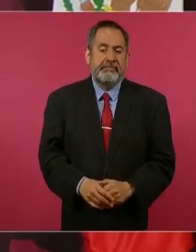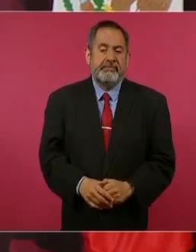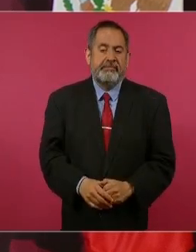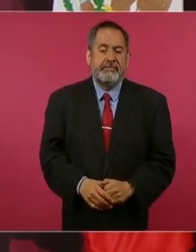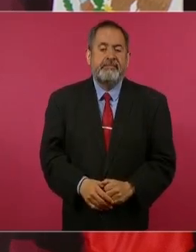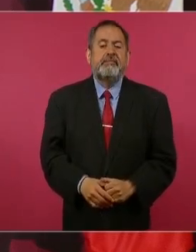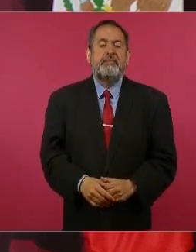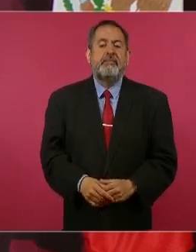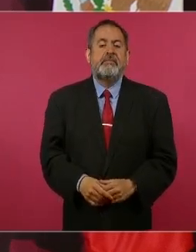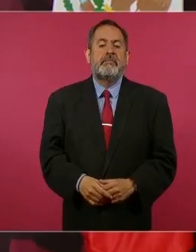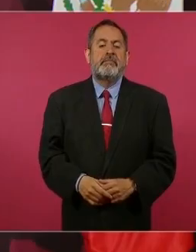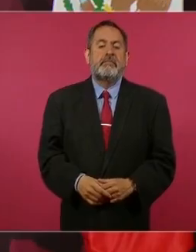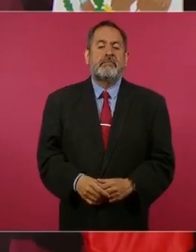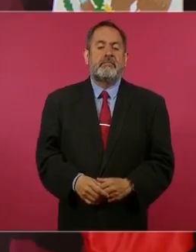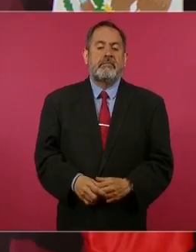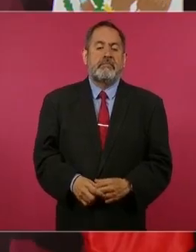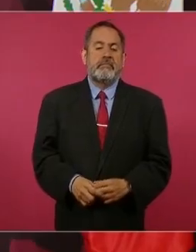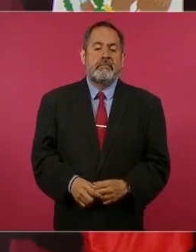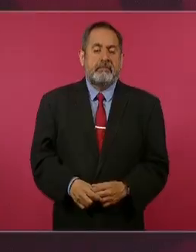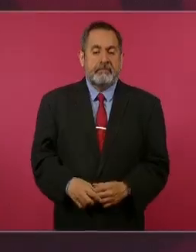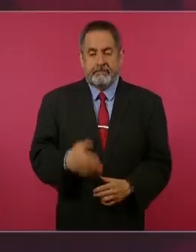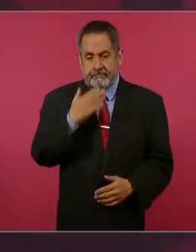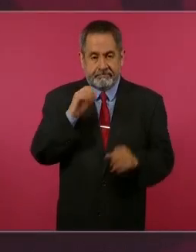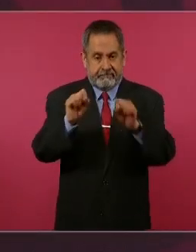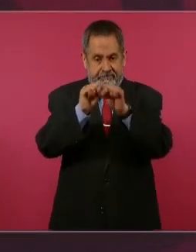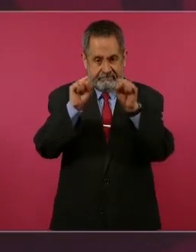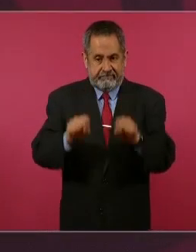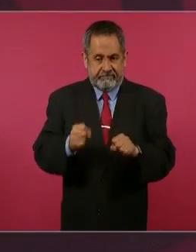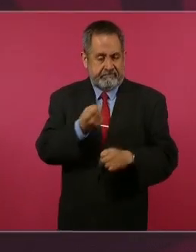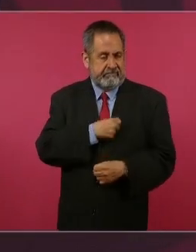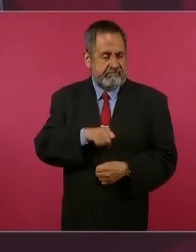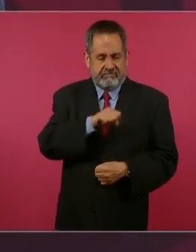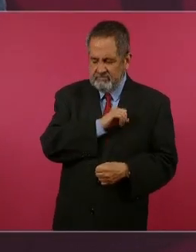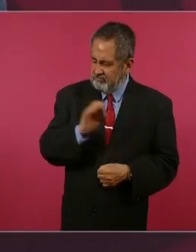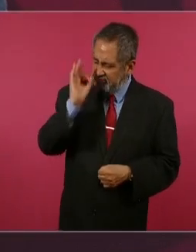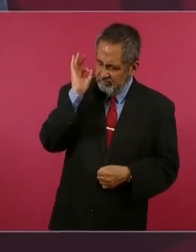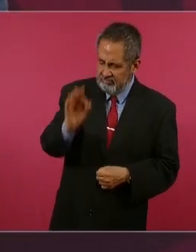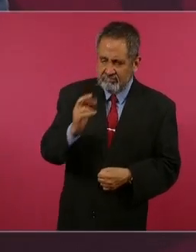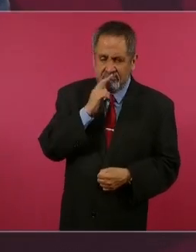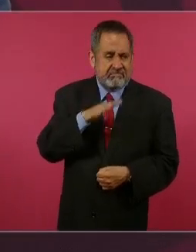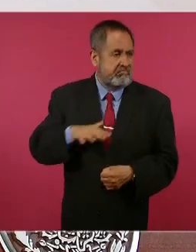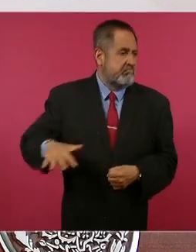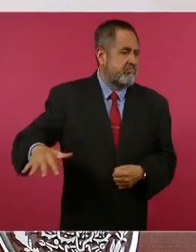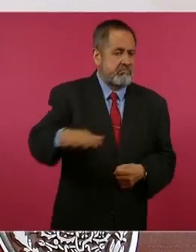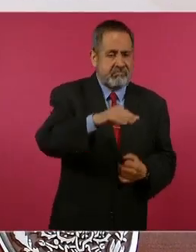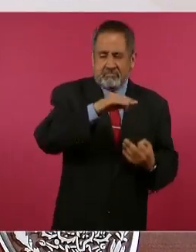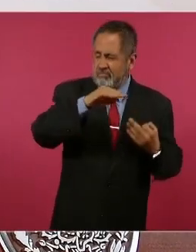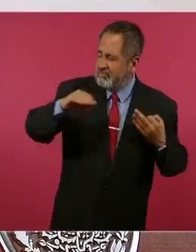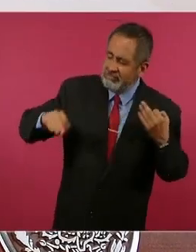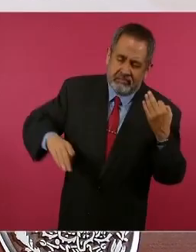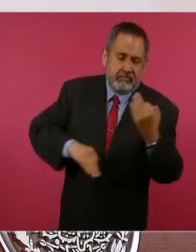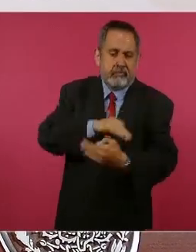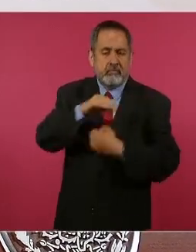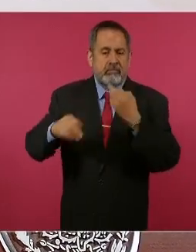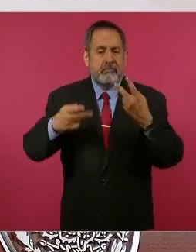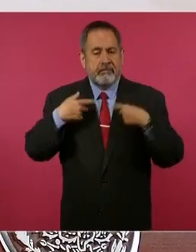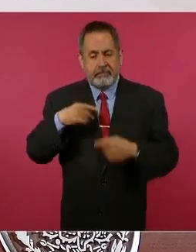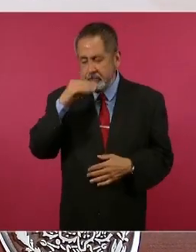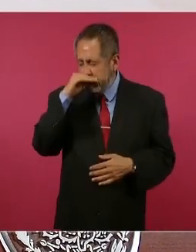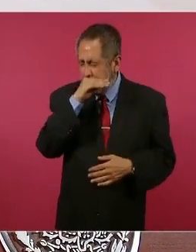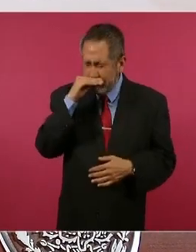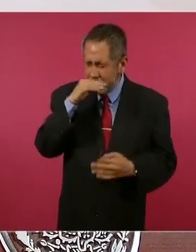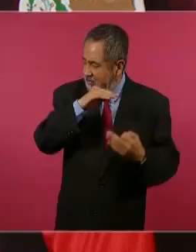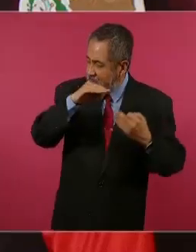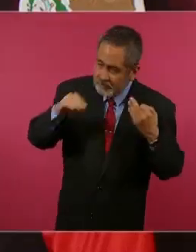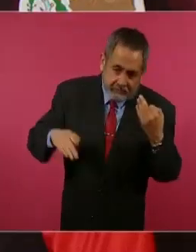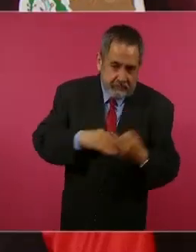muy buen sistema de salud pública universal es decir para